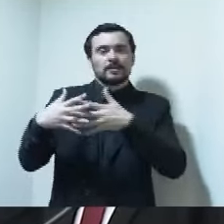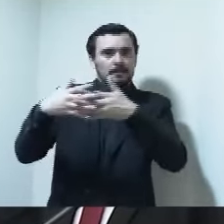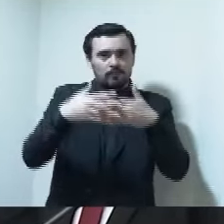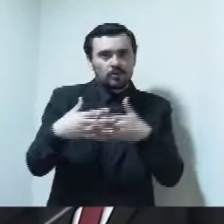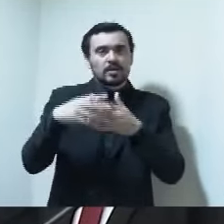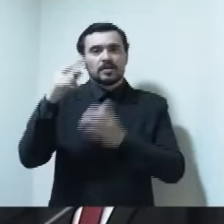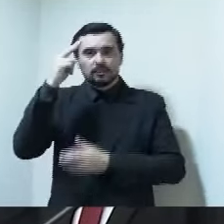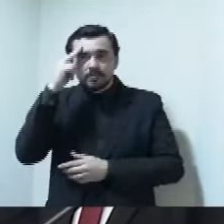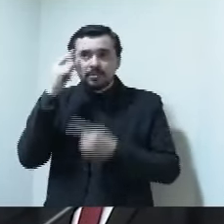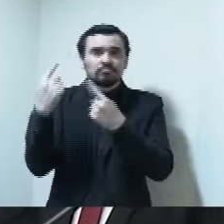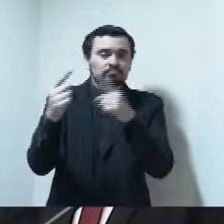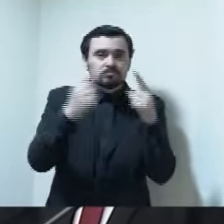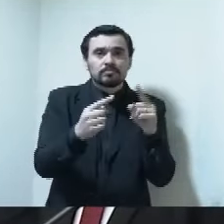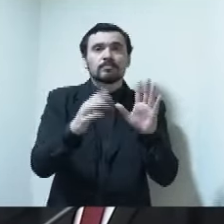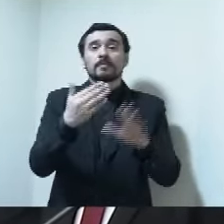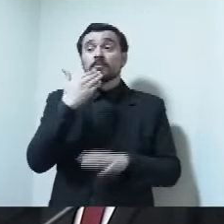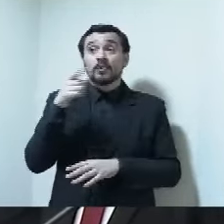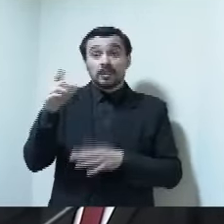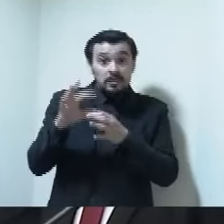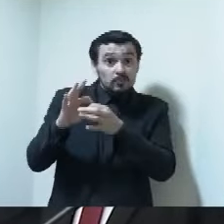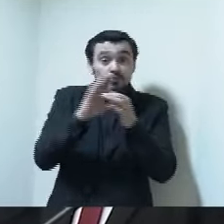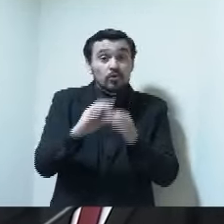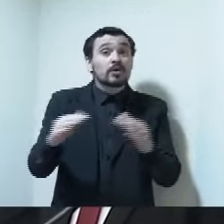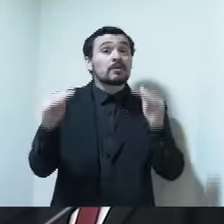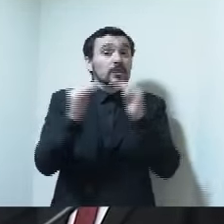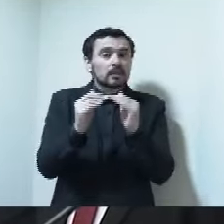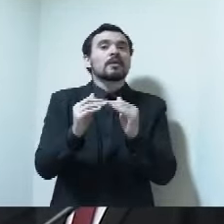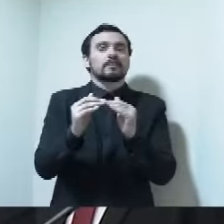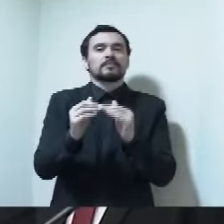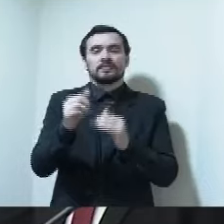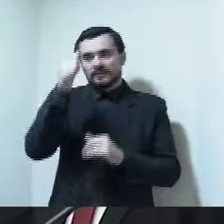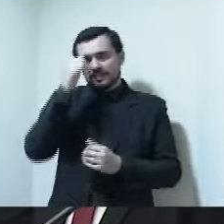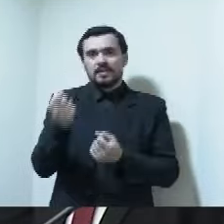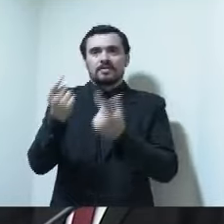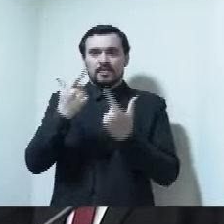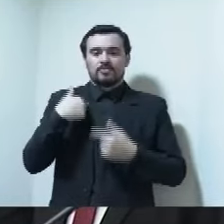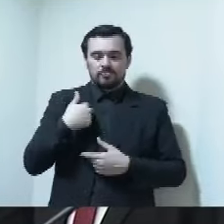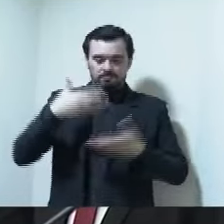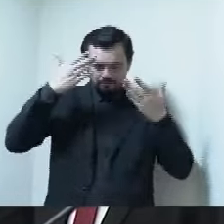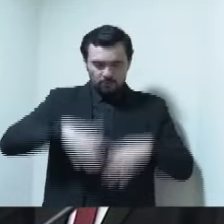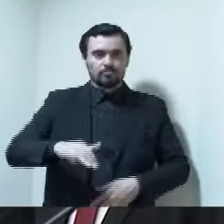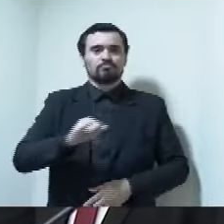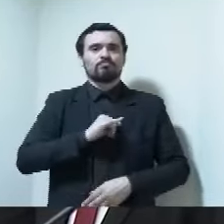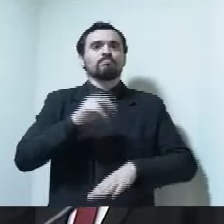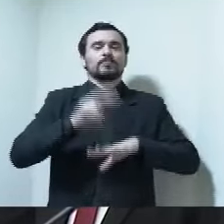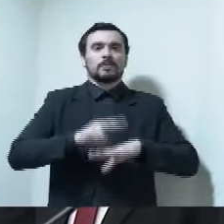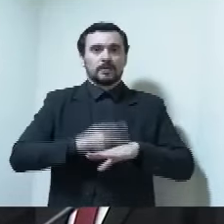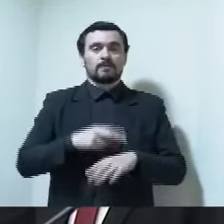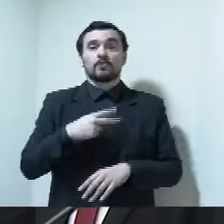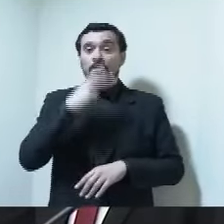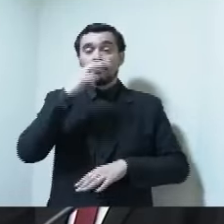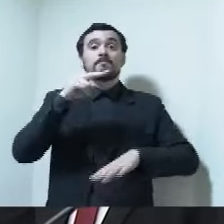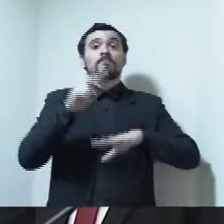por nuestras diferencias, pero en esa unión e igualdad que nos da el ser hijos de esta bendita tierra. Quiero un